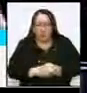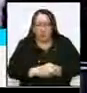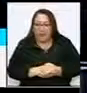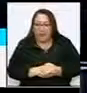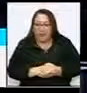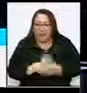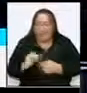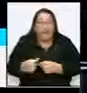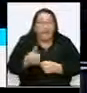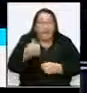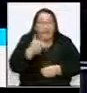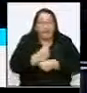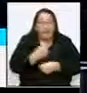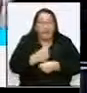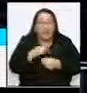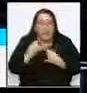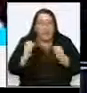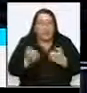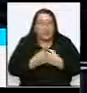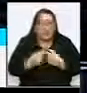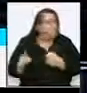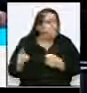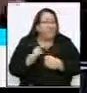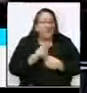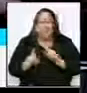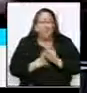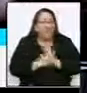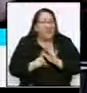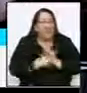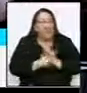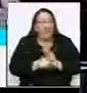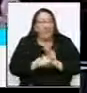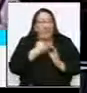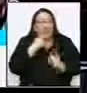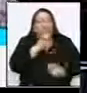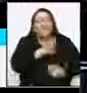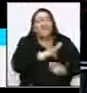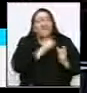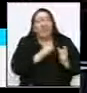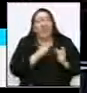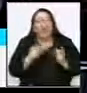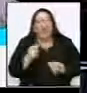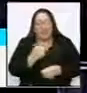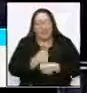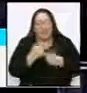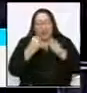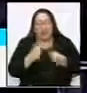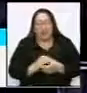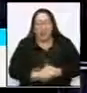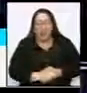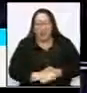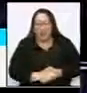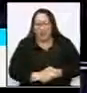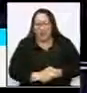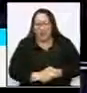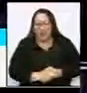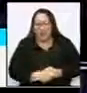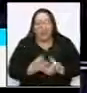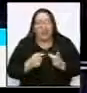la principal función de un congreso no es la de legislar, es la de fiscalizar, la de ejercer control parlamentario. Por tanto,